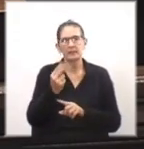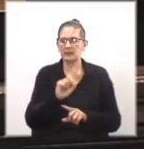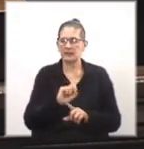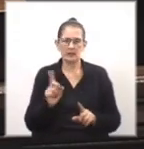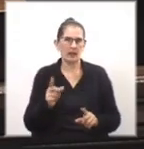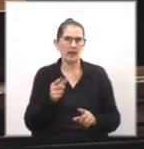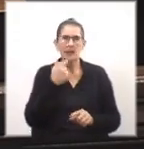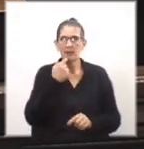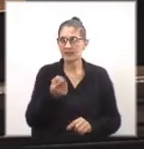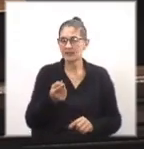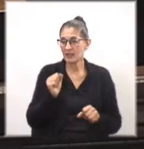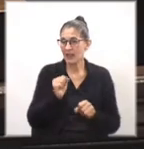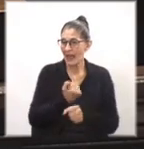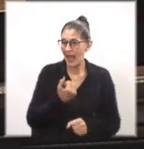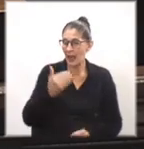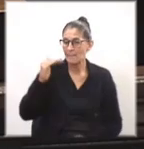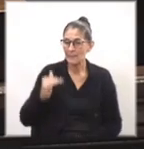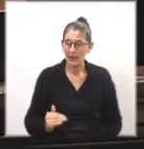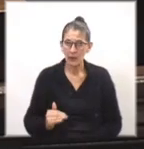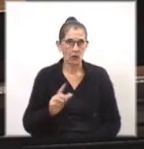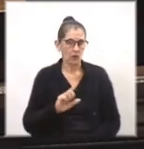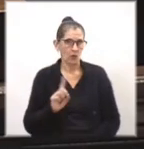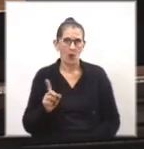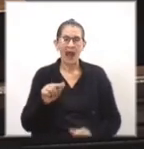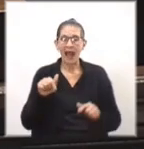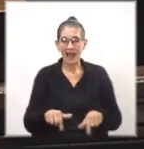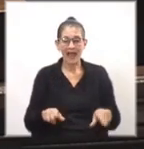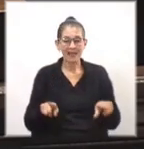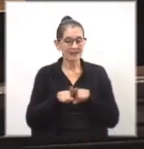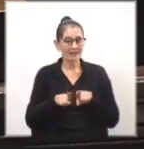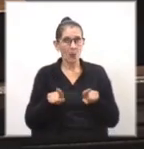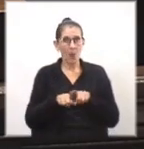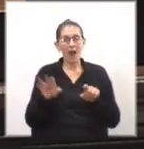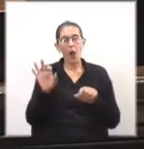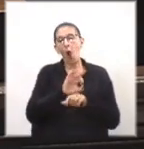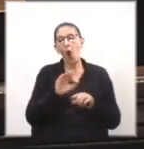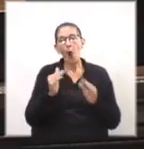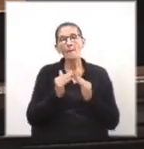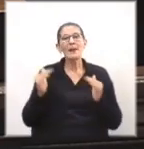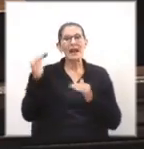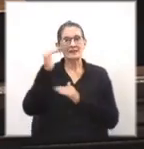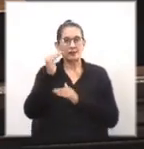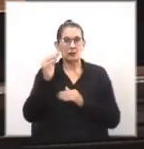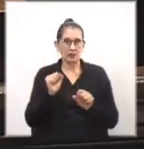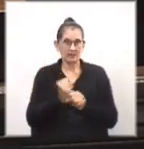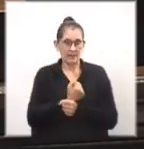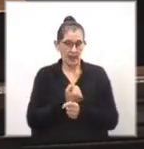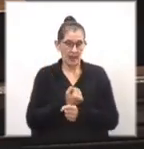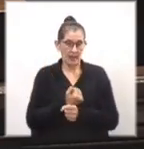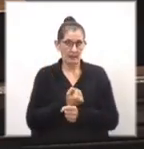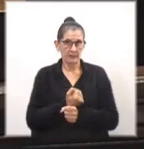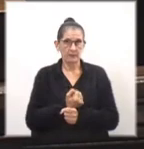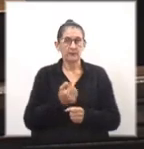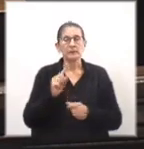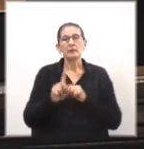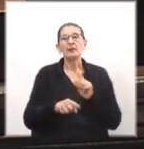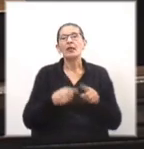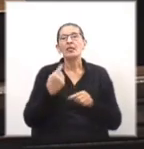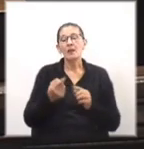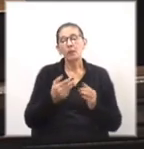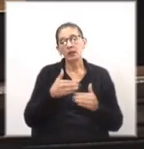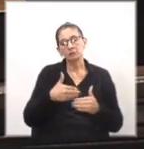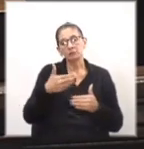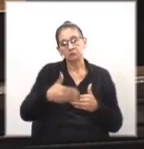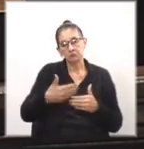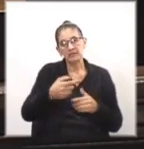va a ganar menos, aquí será igual o más lo que se va a ganar. Y después, con el correr de